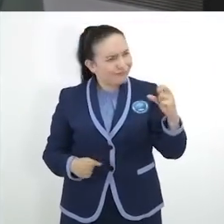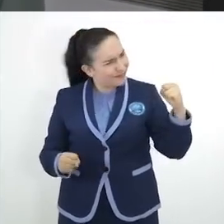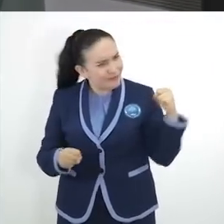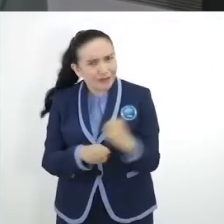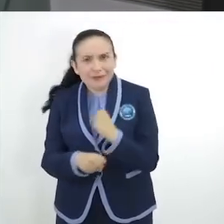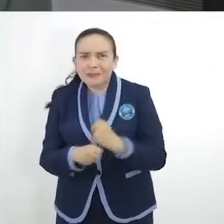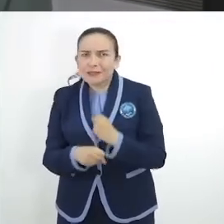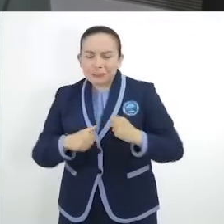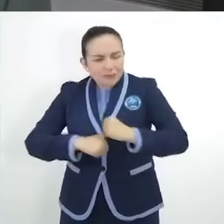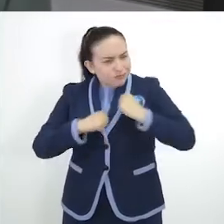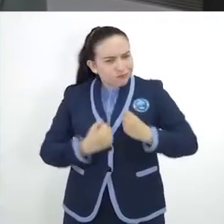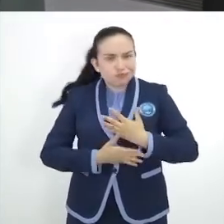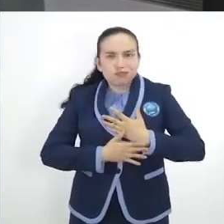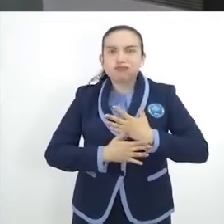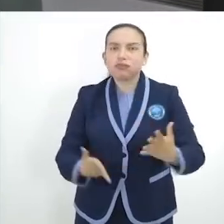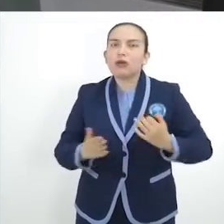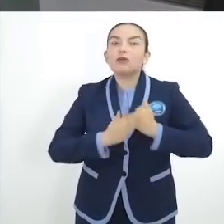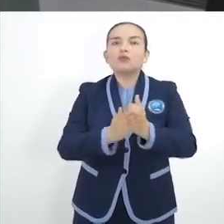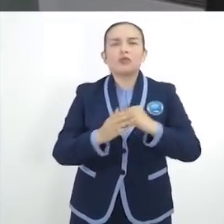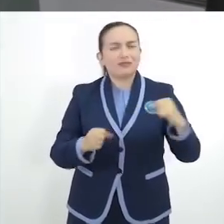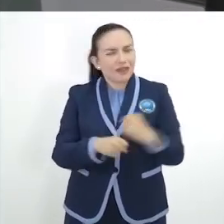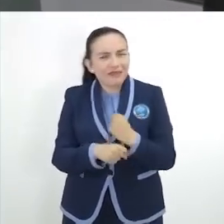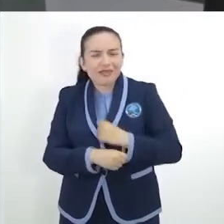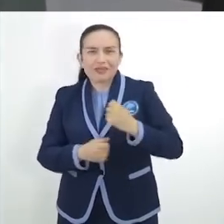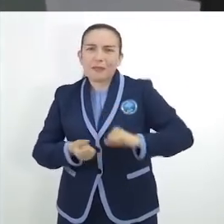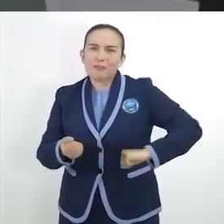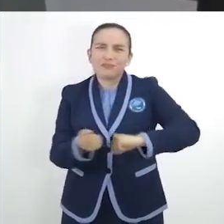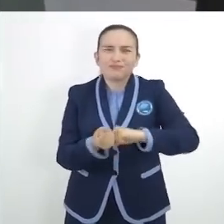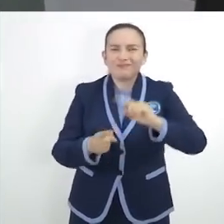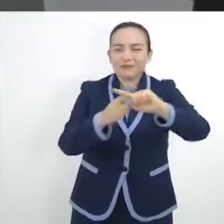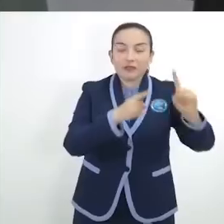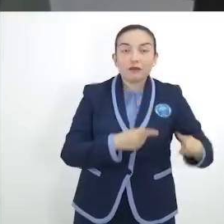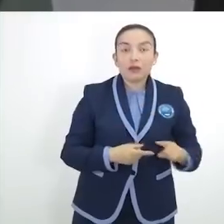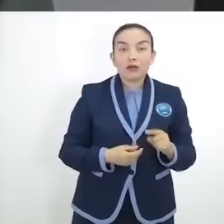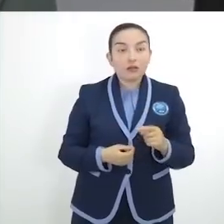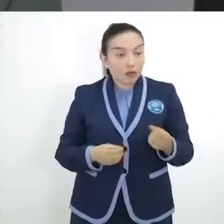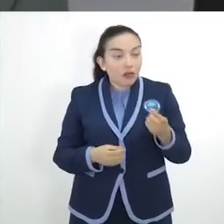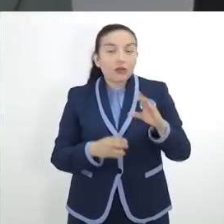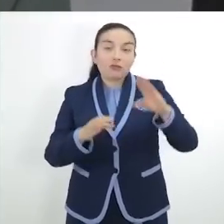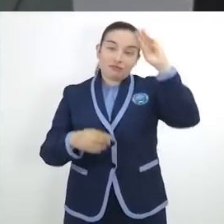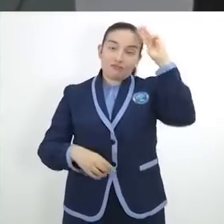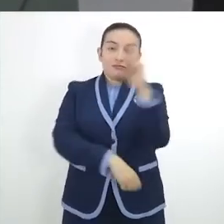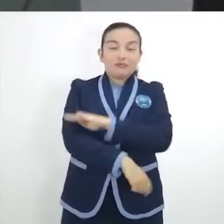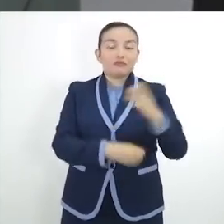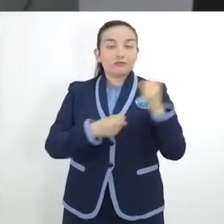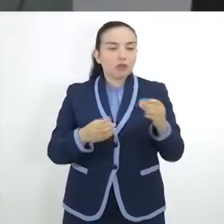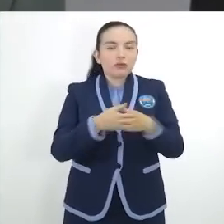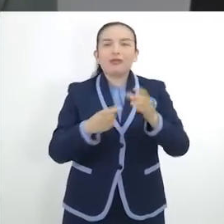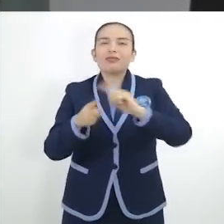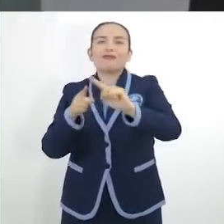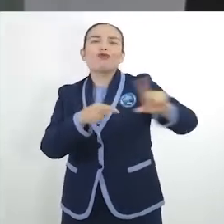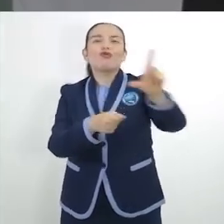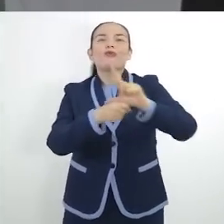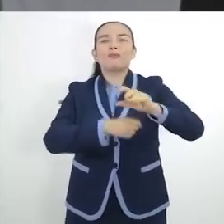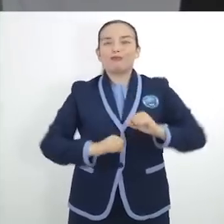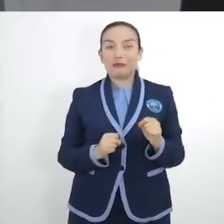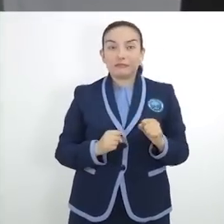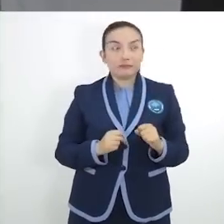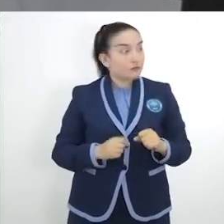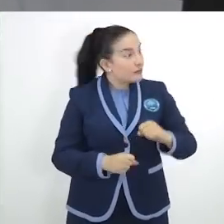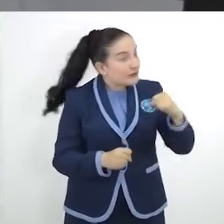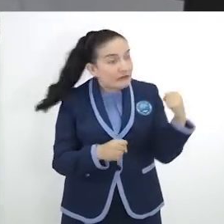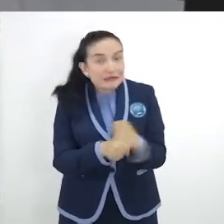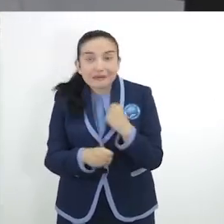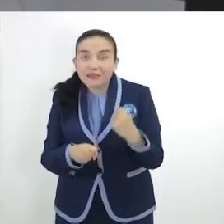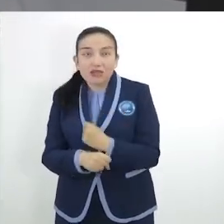corazón, con alma, a las tareas de apoyo humanitario que ha dedicado el batallón en las localidades de Bogotá. Ha sido una tarea desinteresada en